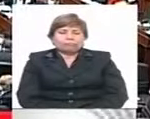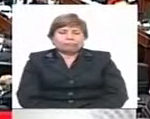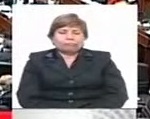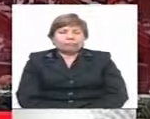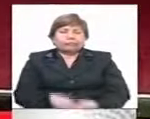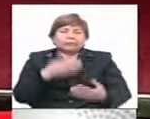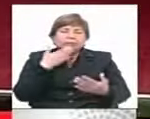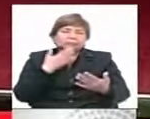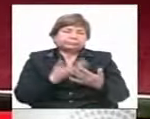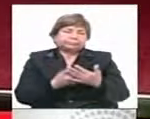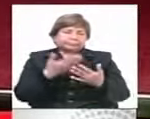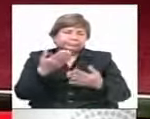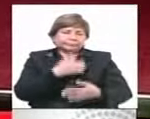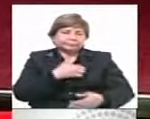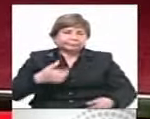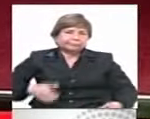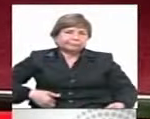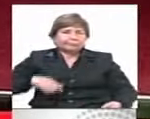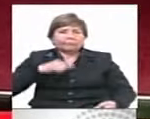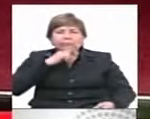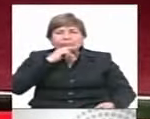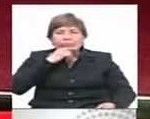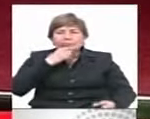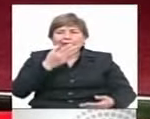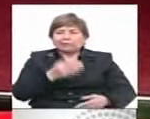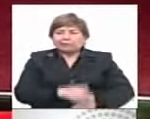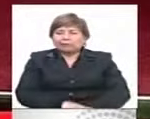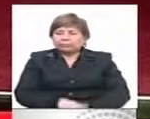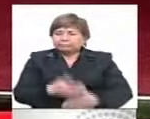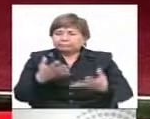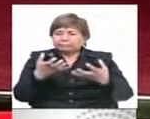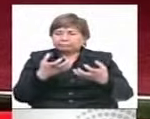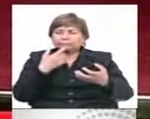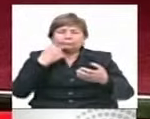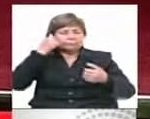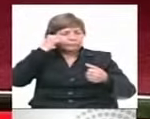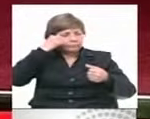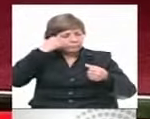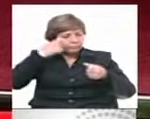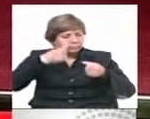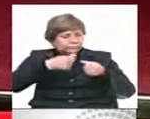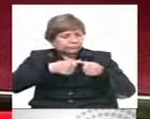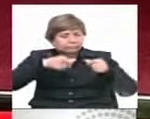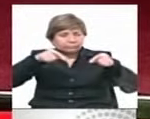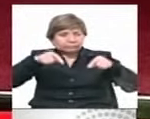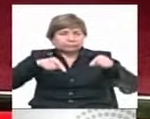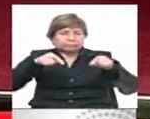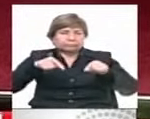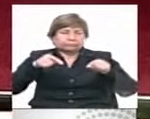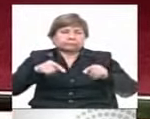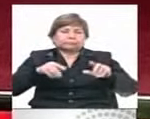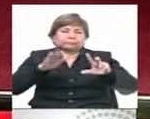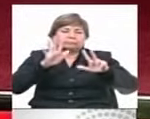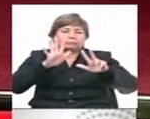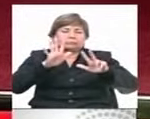Muchas gracias, señora presidente. Quiero recordar aquí que los